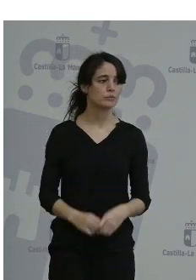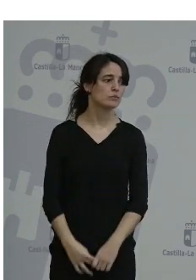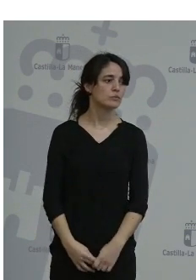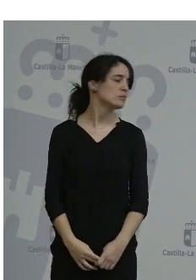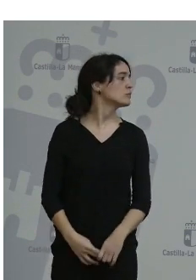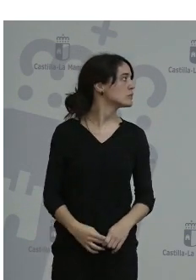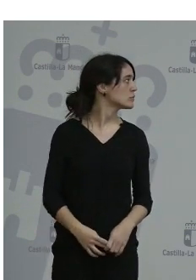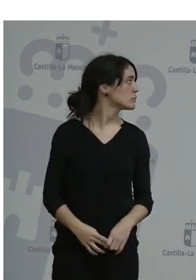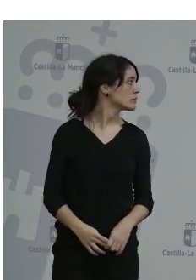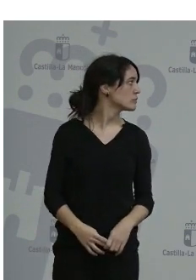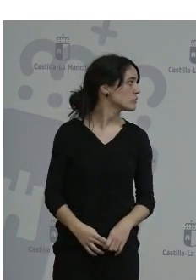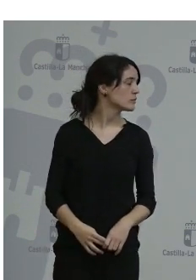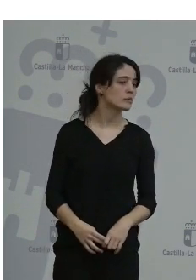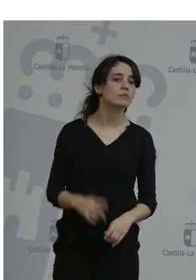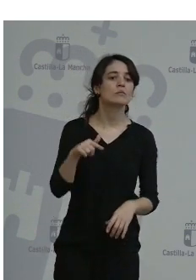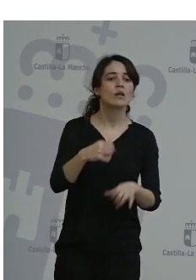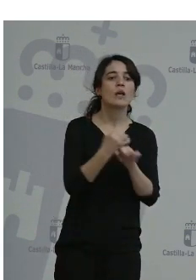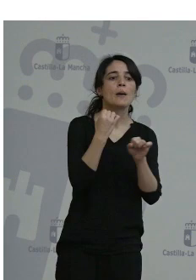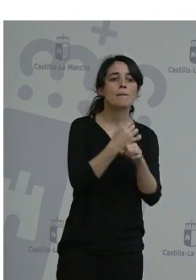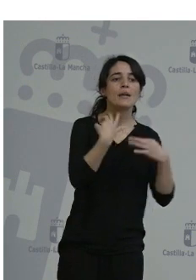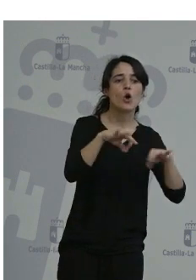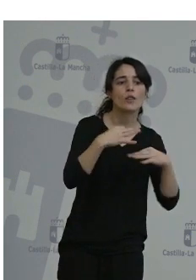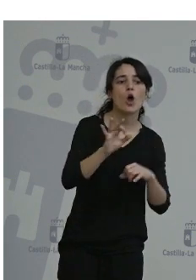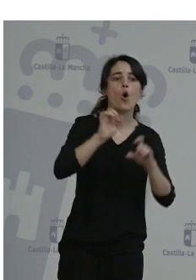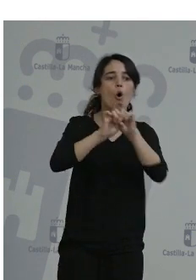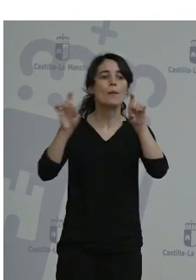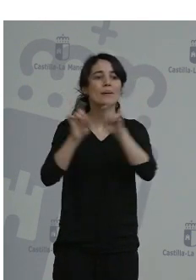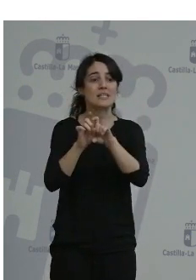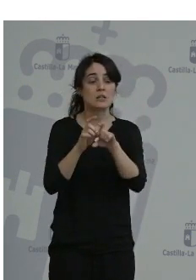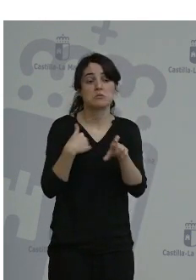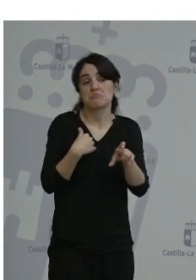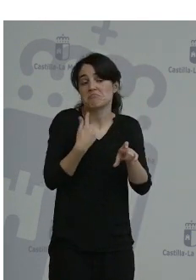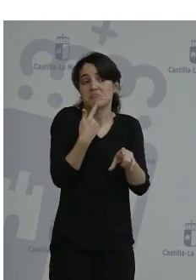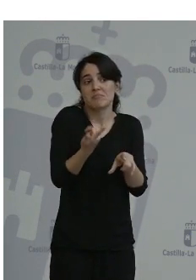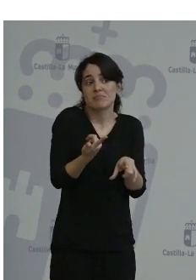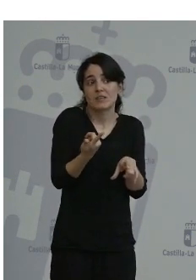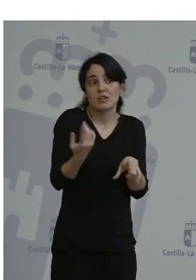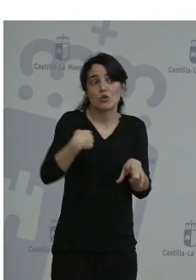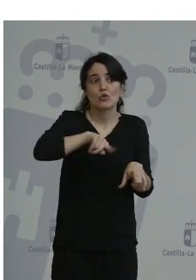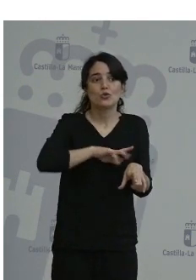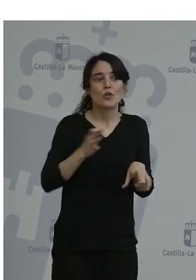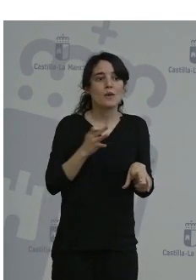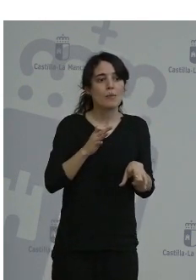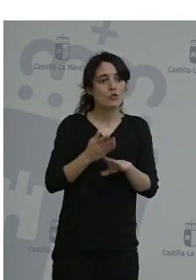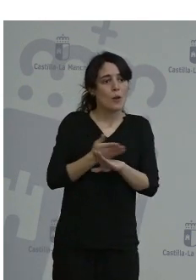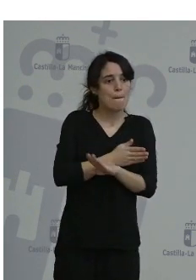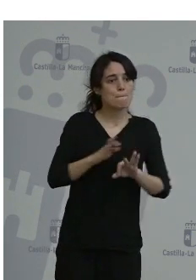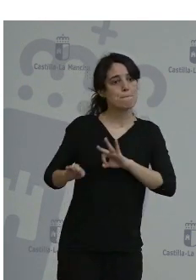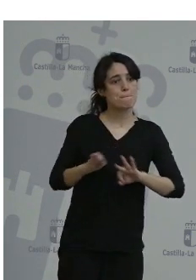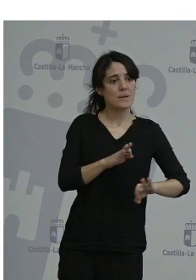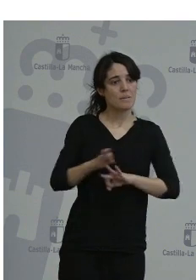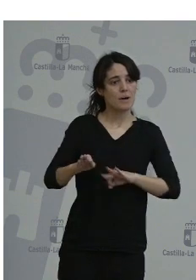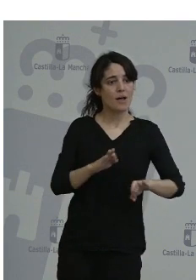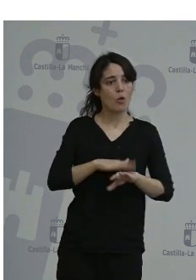cuota en el empleo ordinario, en las empresas, y yo decía que lo que teníamos que estar ahí era preparados para poder dar el 2%.